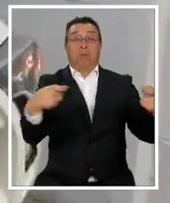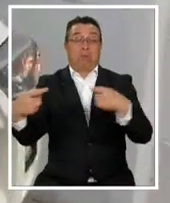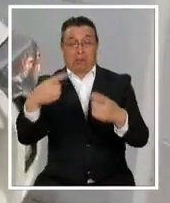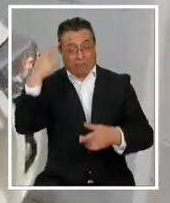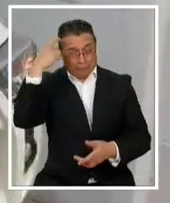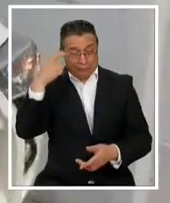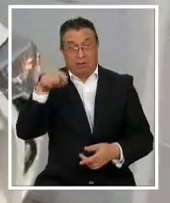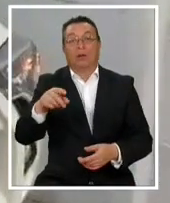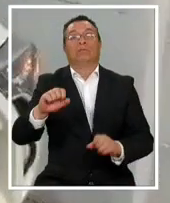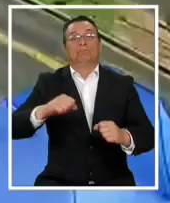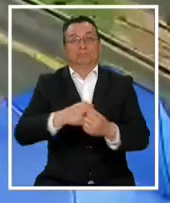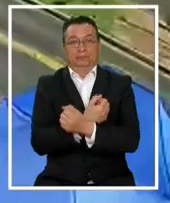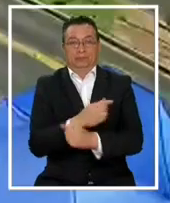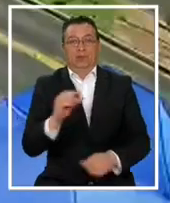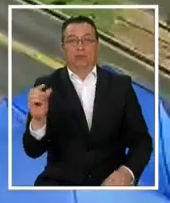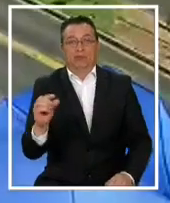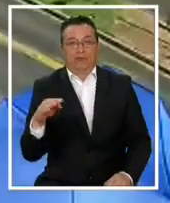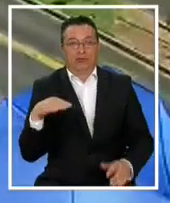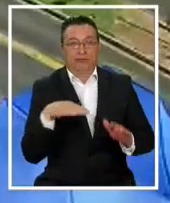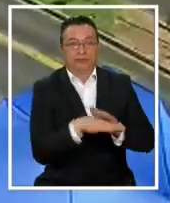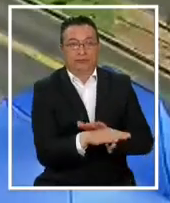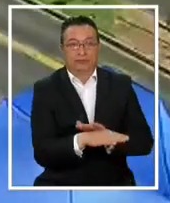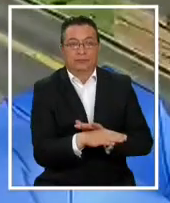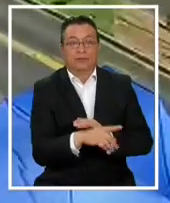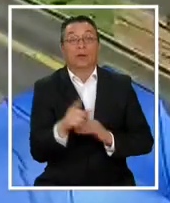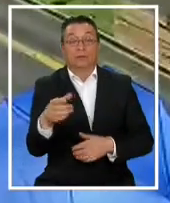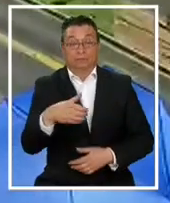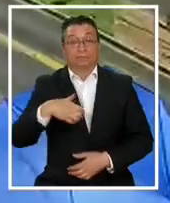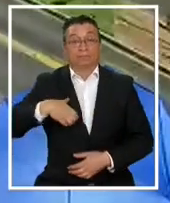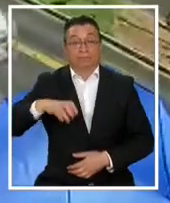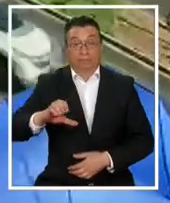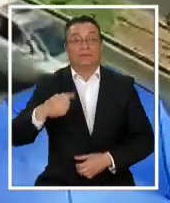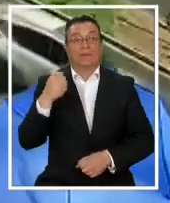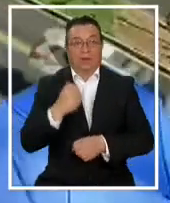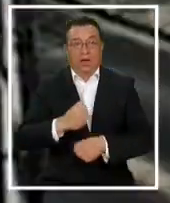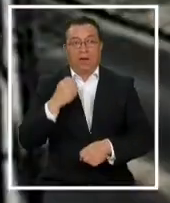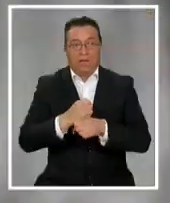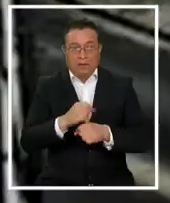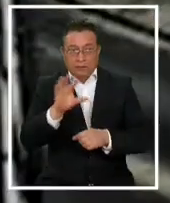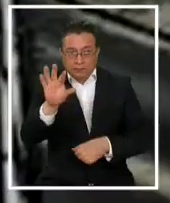quedó en prisión preventiva, mientras la policía aún trabaja